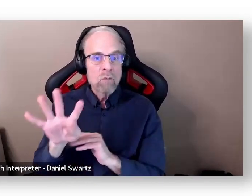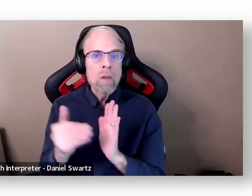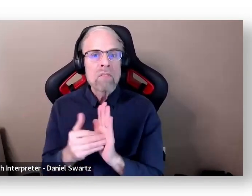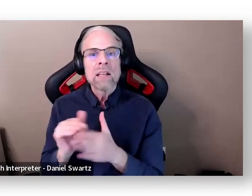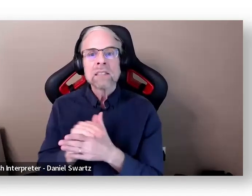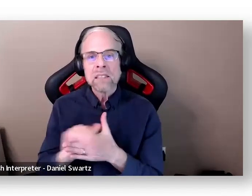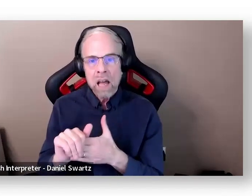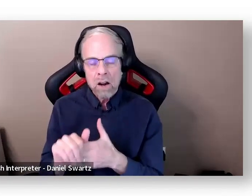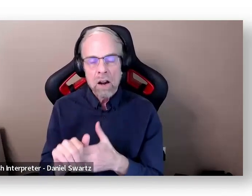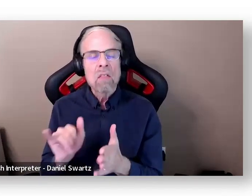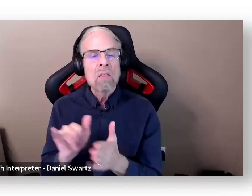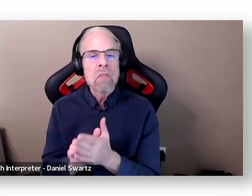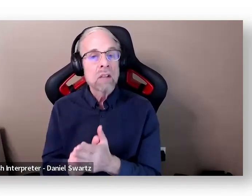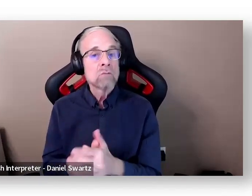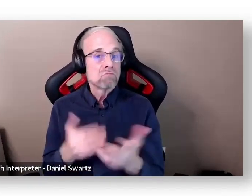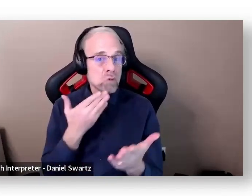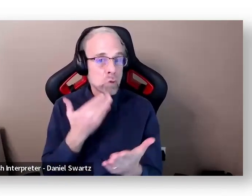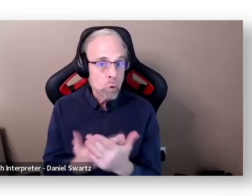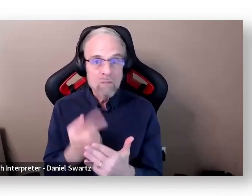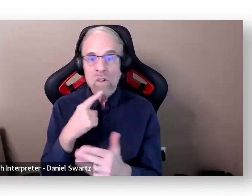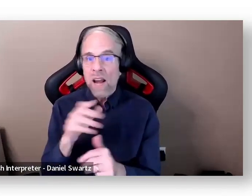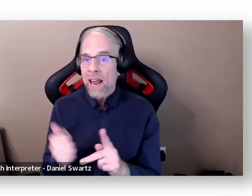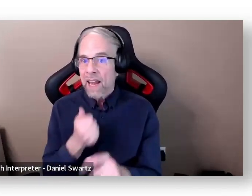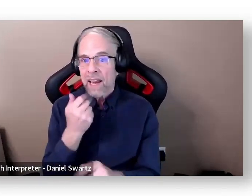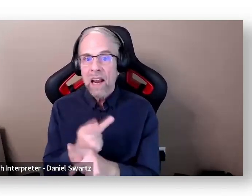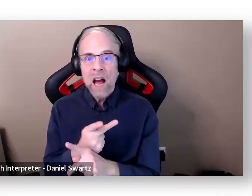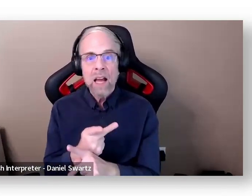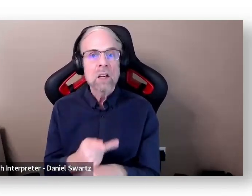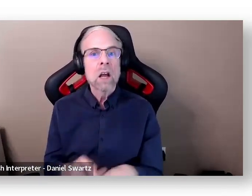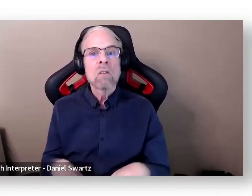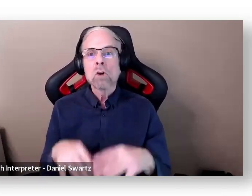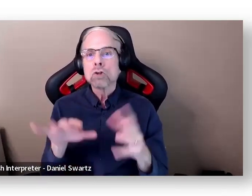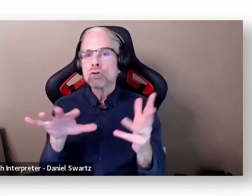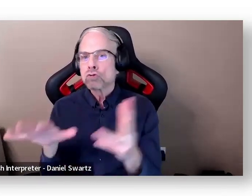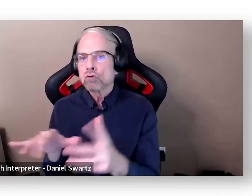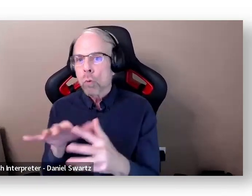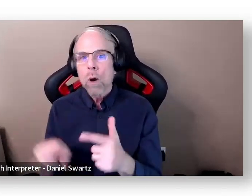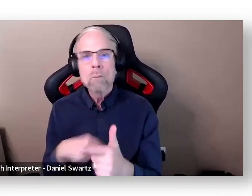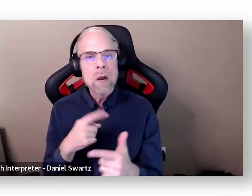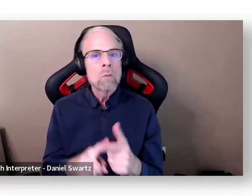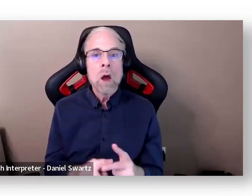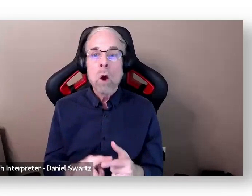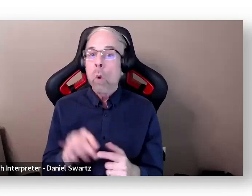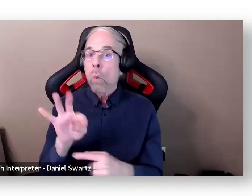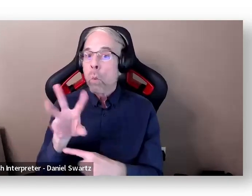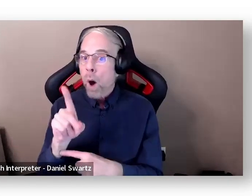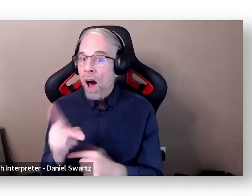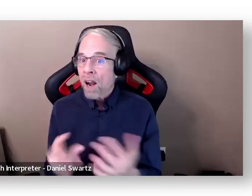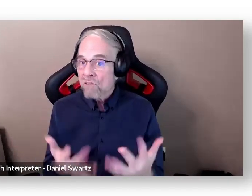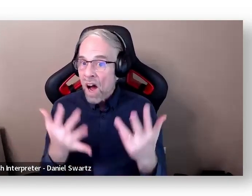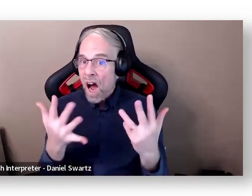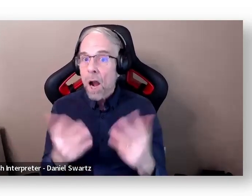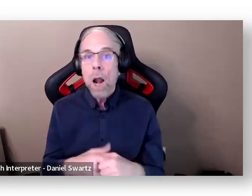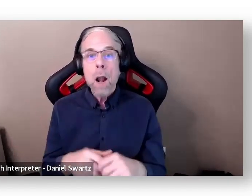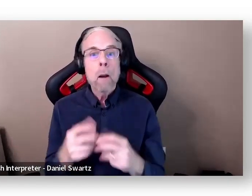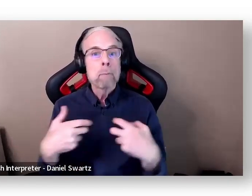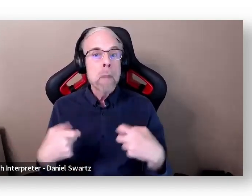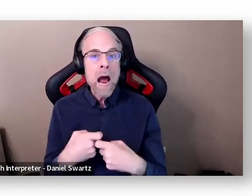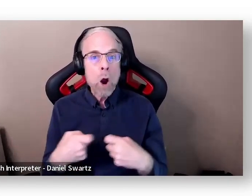Para poder ser resistente en sustancias y ustedes pueden continuar a seguir adelante